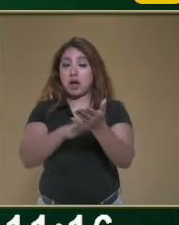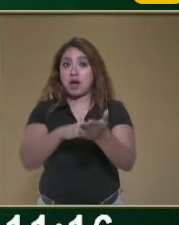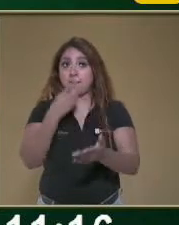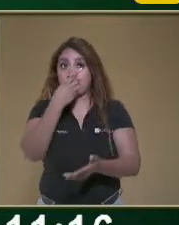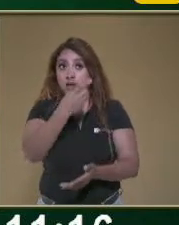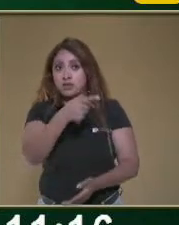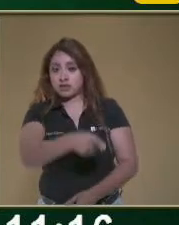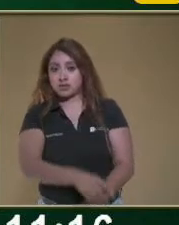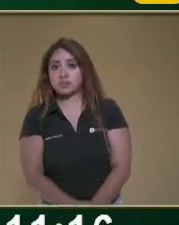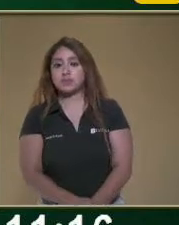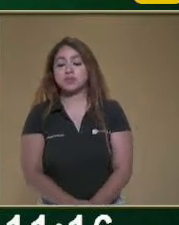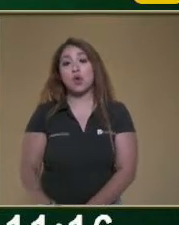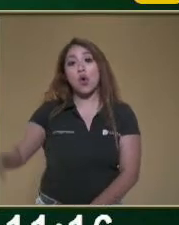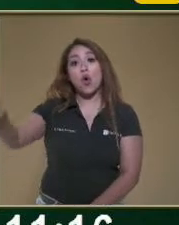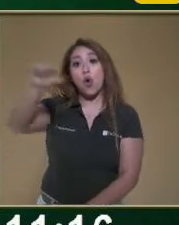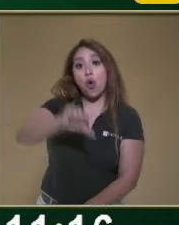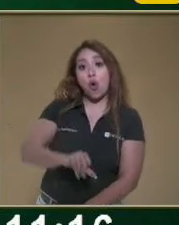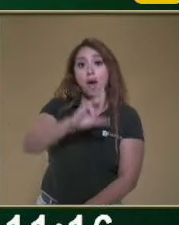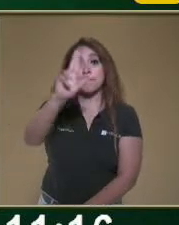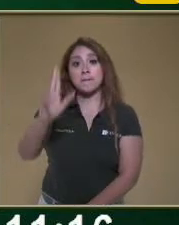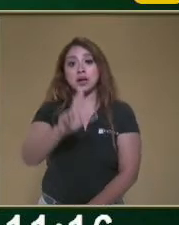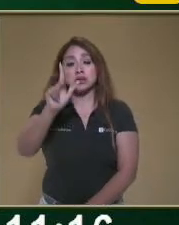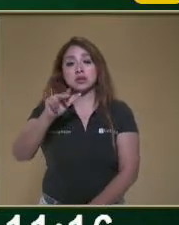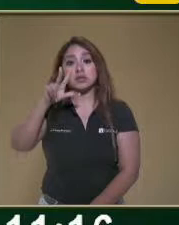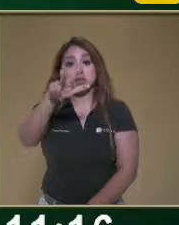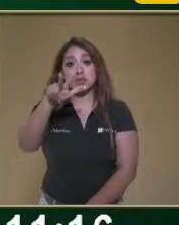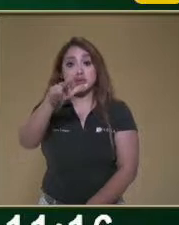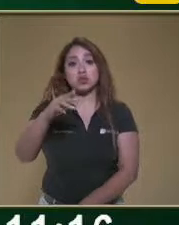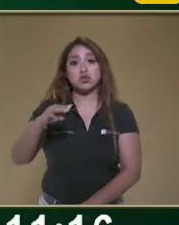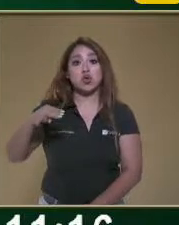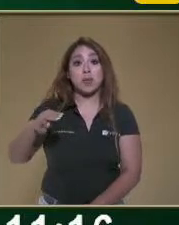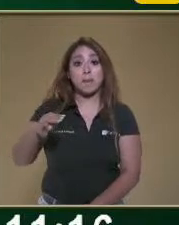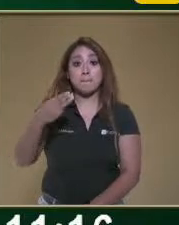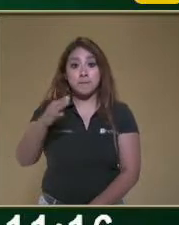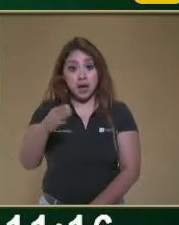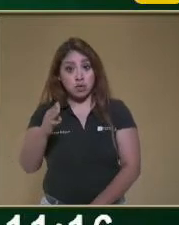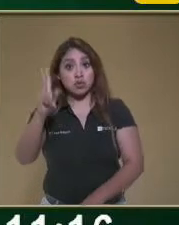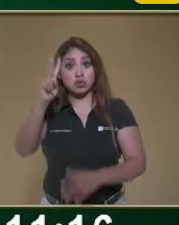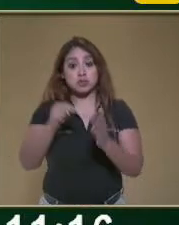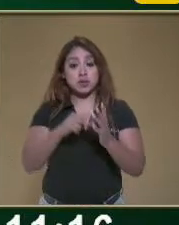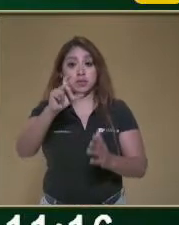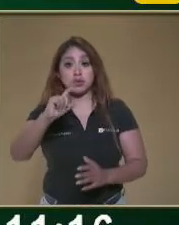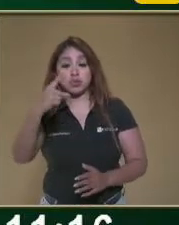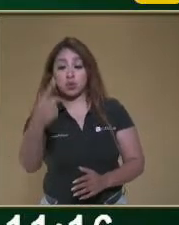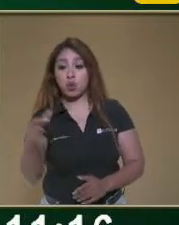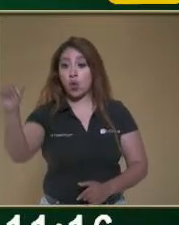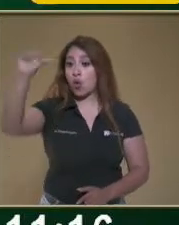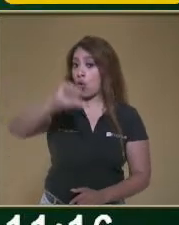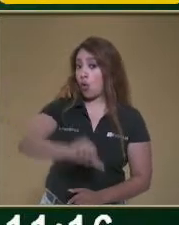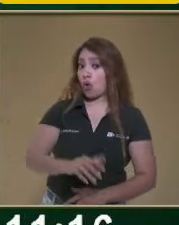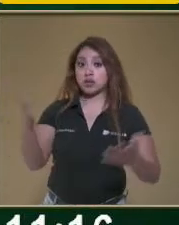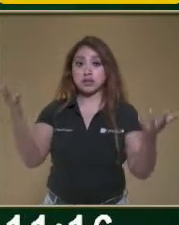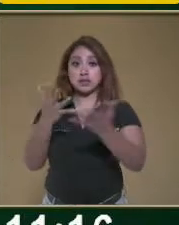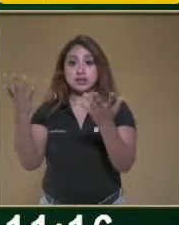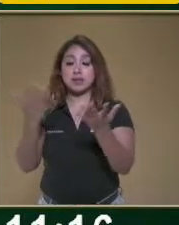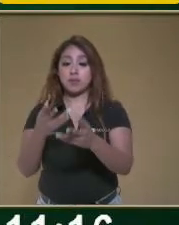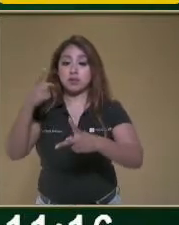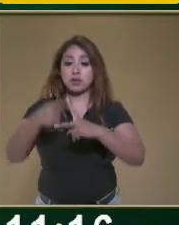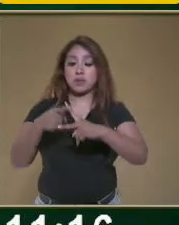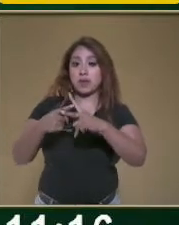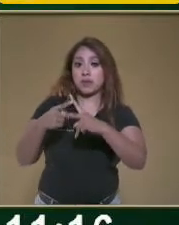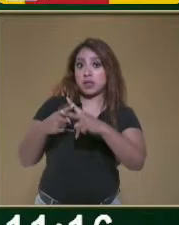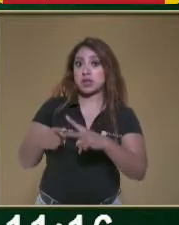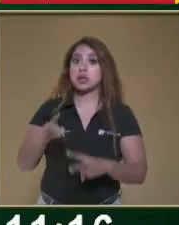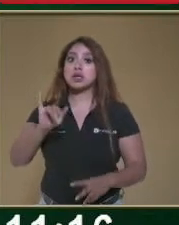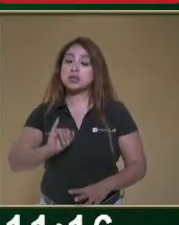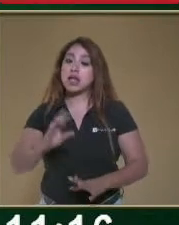primera. Hoy es martes 18 de mayo de 2021. El día de hoy todos tuvimos la clase de matemáticas.